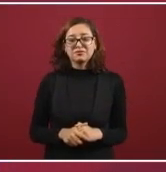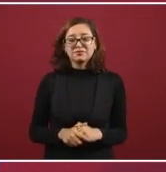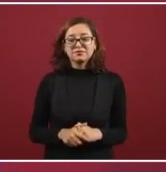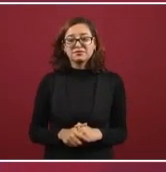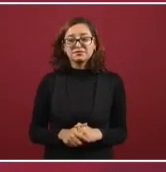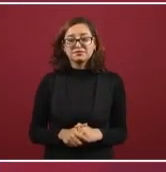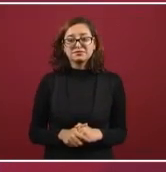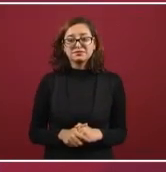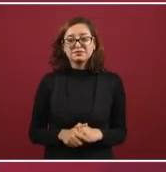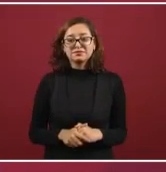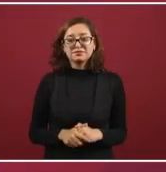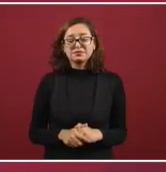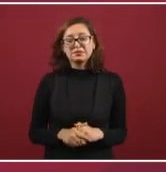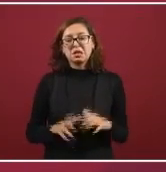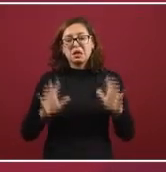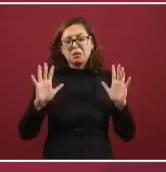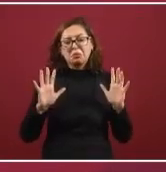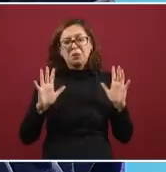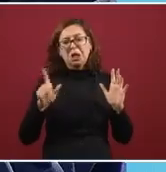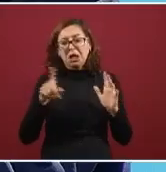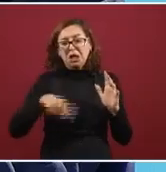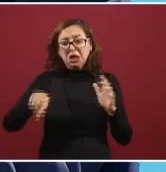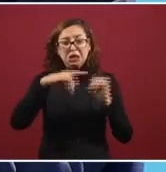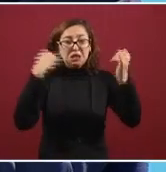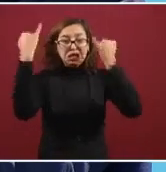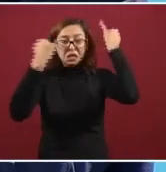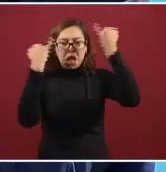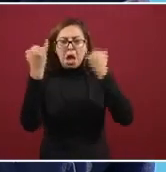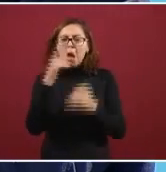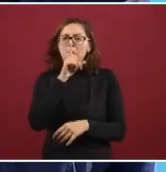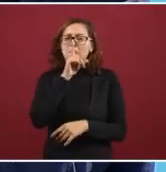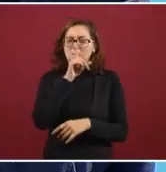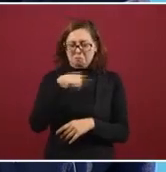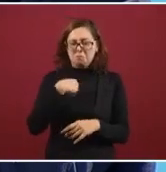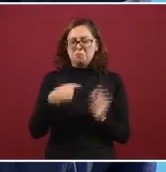haya malas interpretaciones, como esto del Reforma.